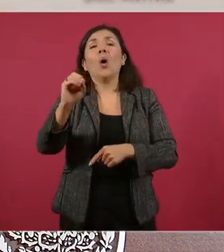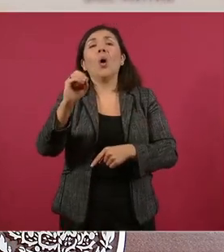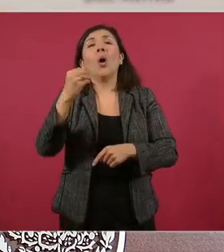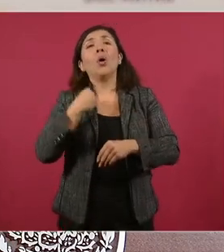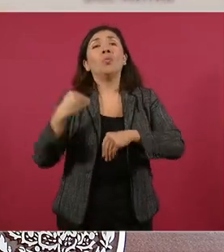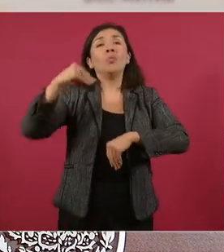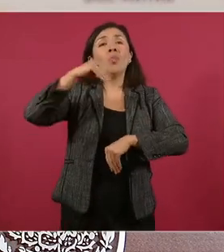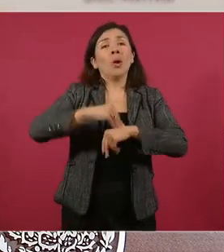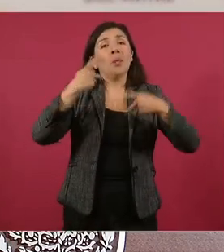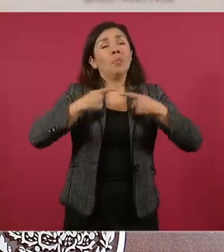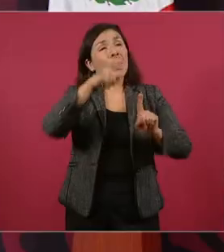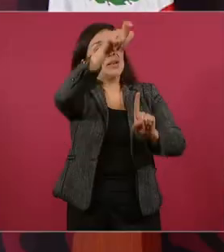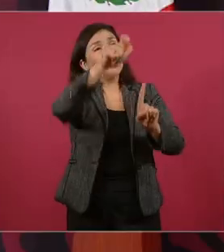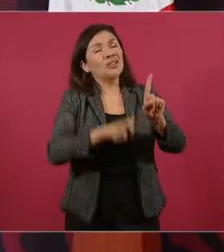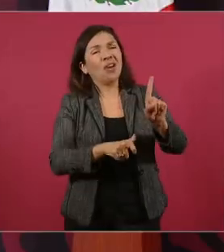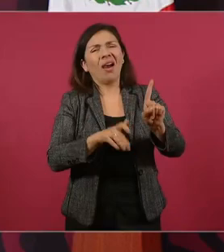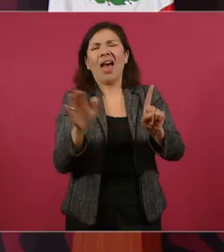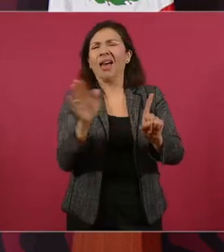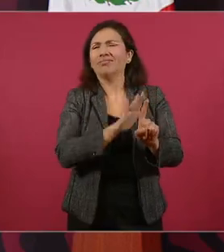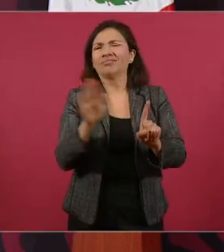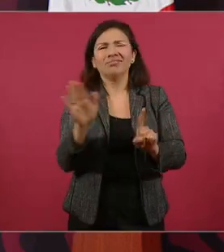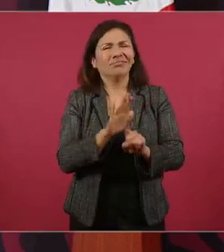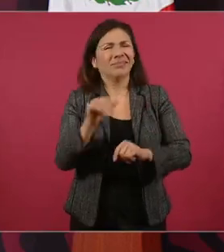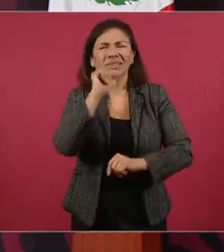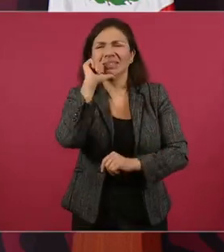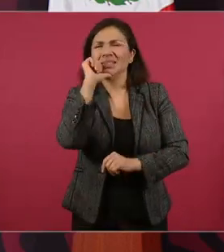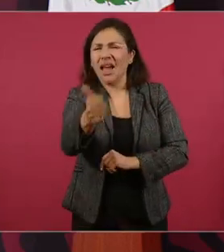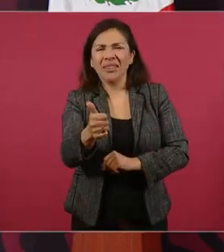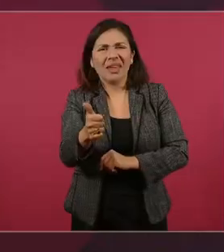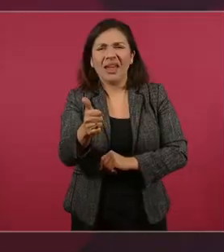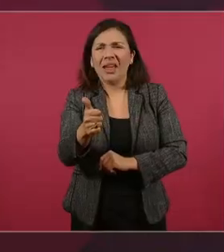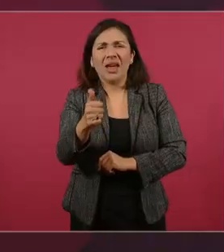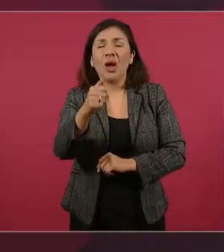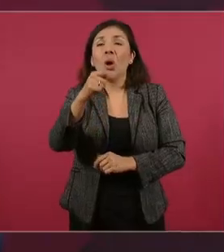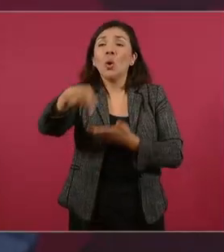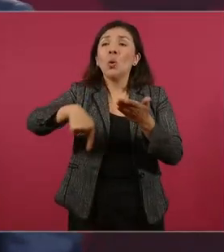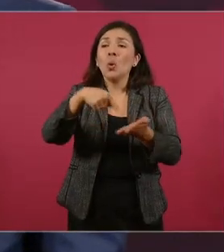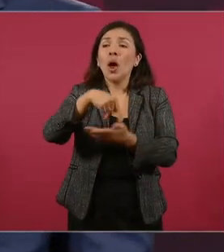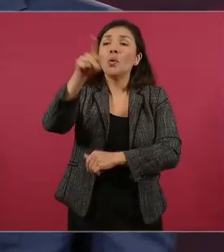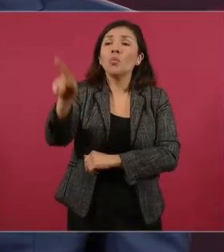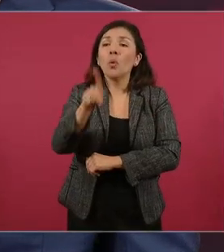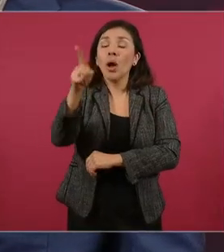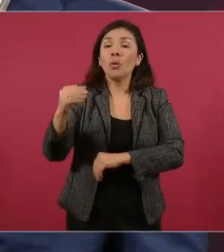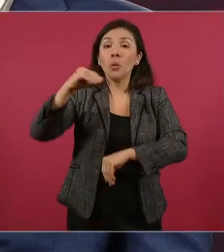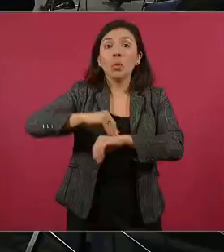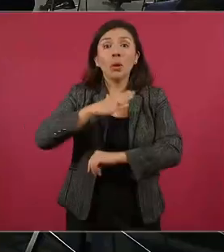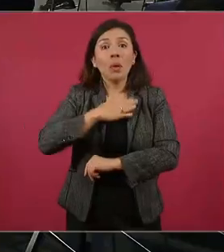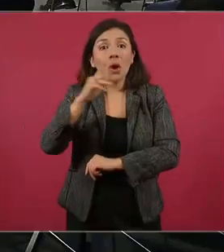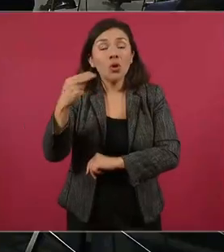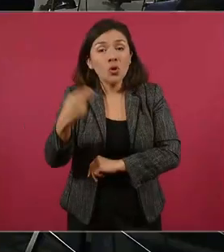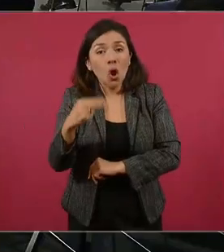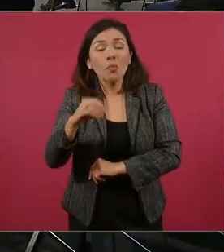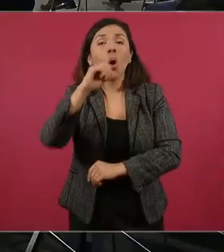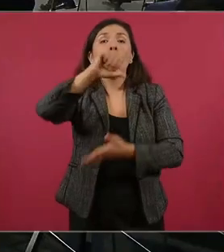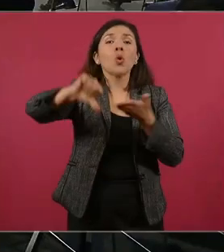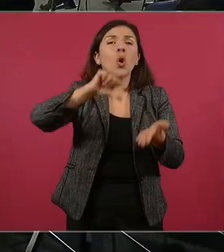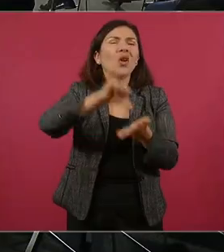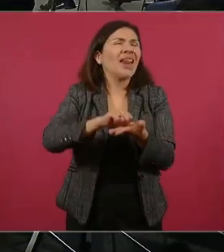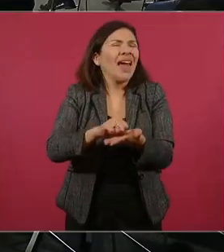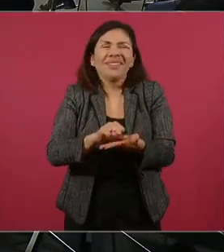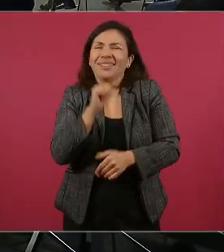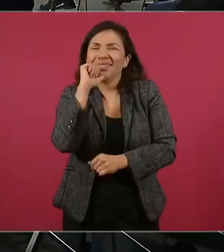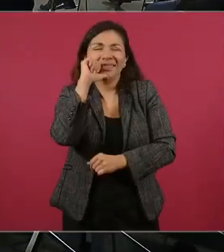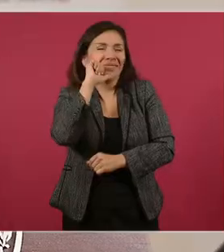monumento, que no le pongan nombre a ningún ejido, a ninguna colonia, a nada.